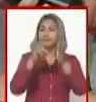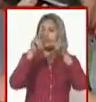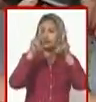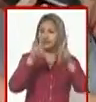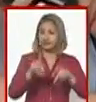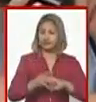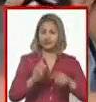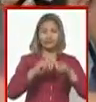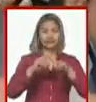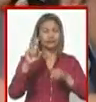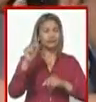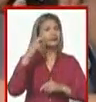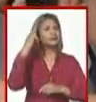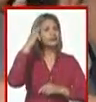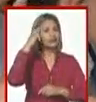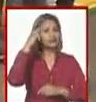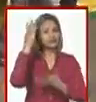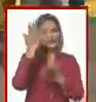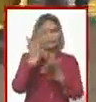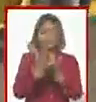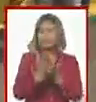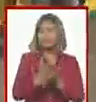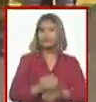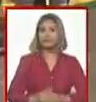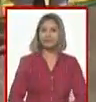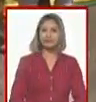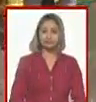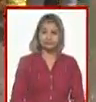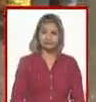pero no es motivo para parar